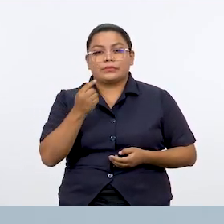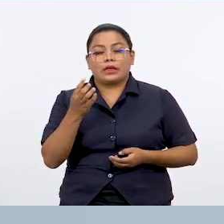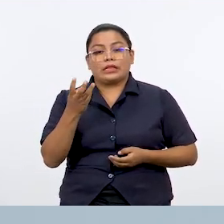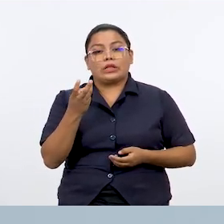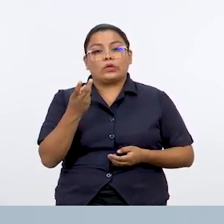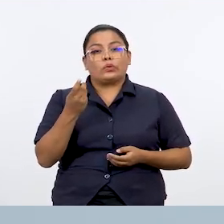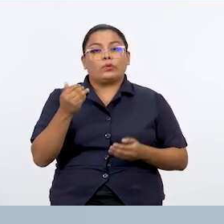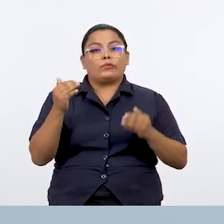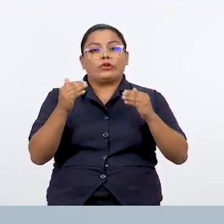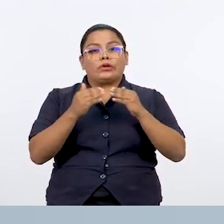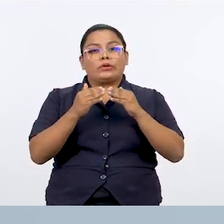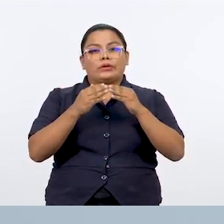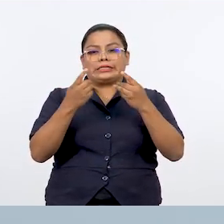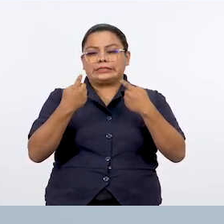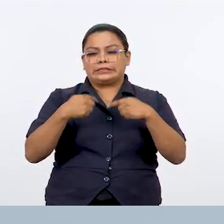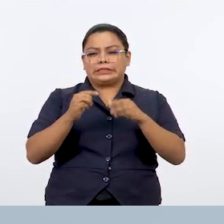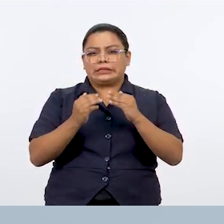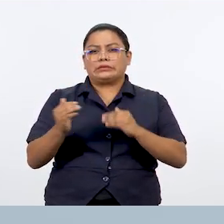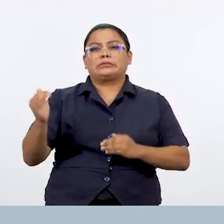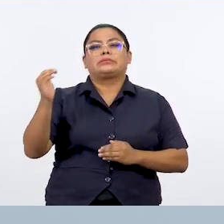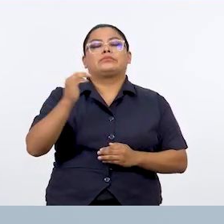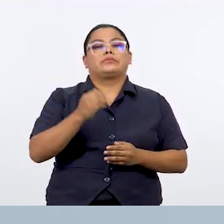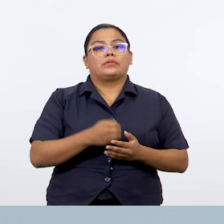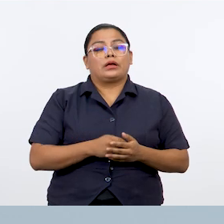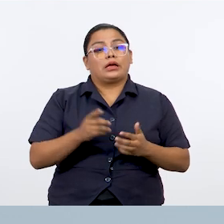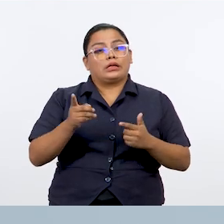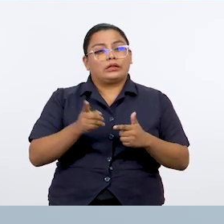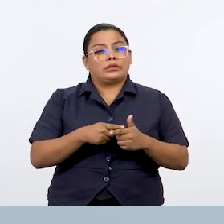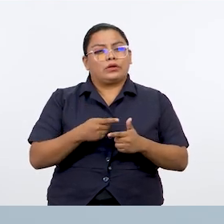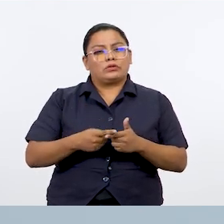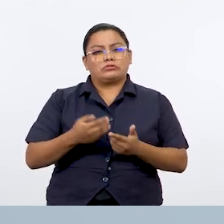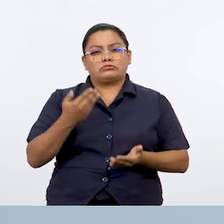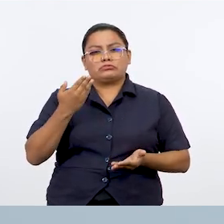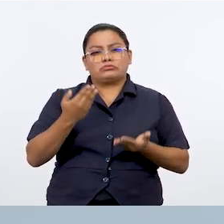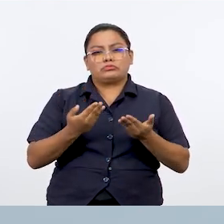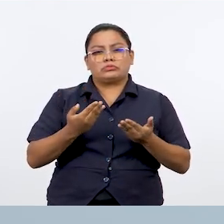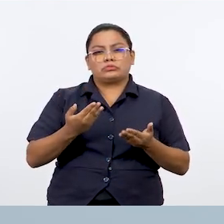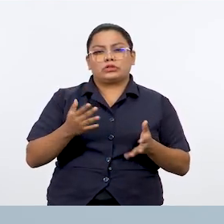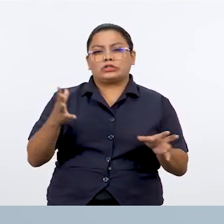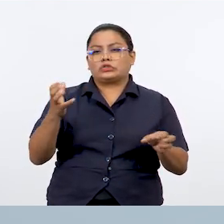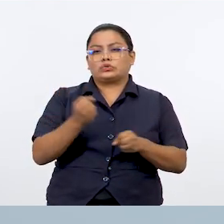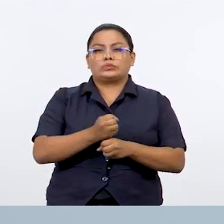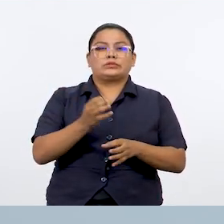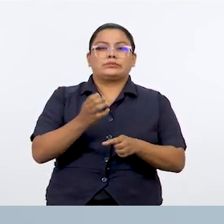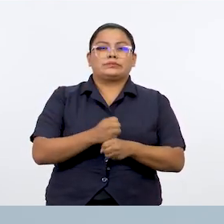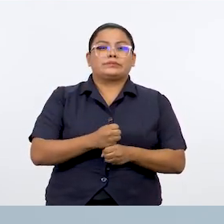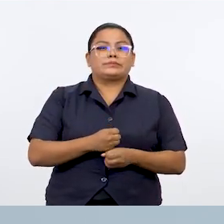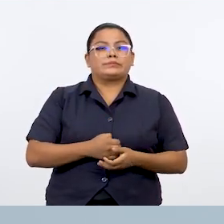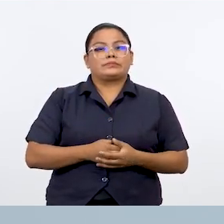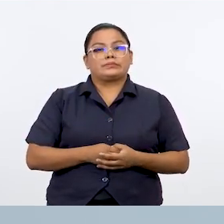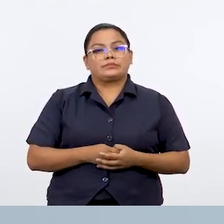estos números incluso siguen siendo mayores. Así que, ¿qué les parece si simplificamos un poco?